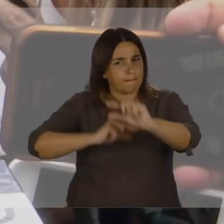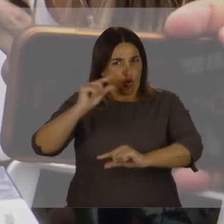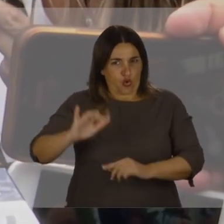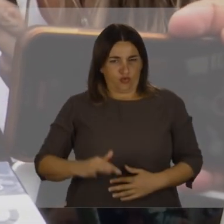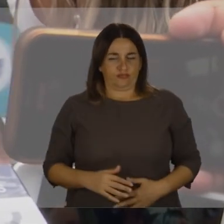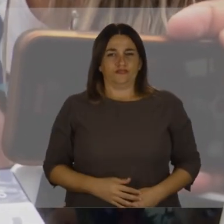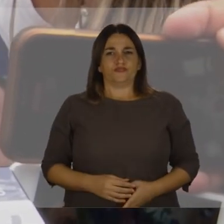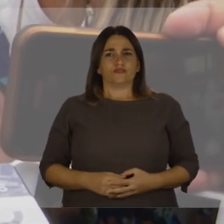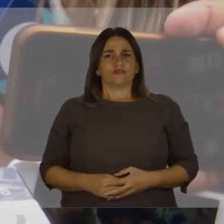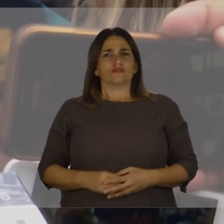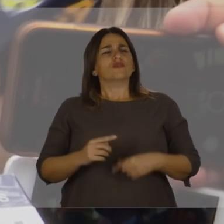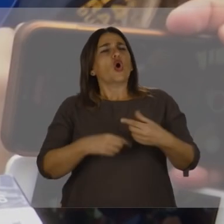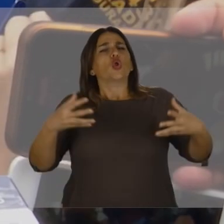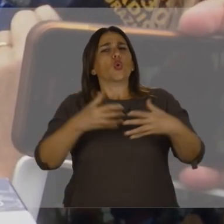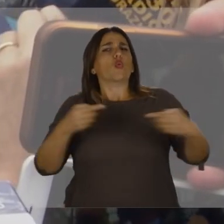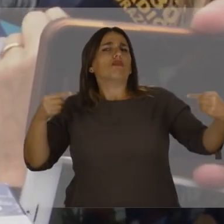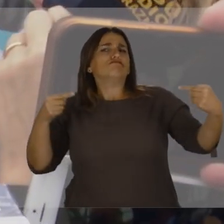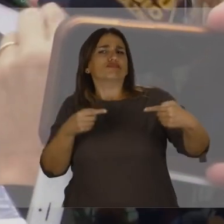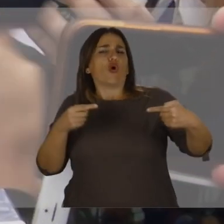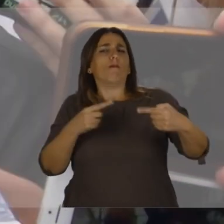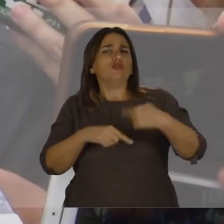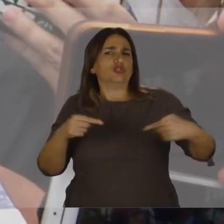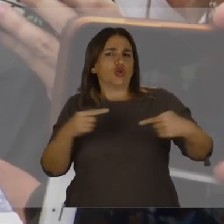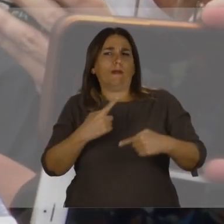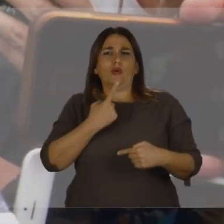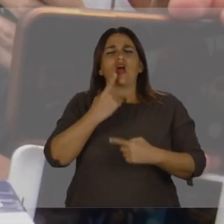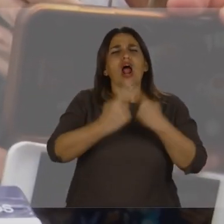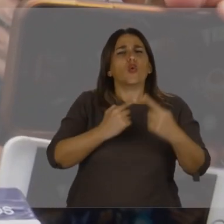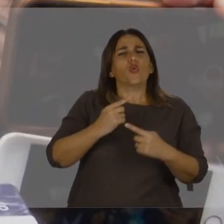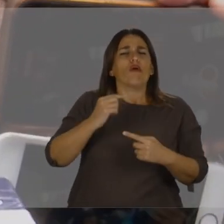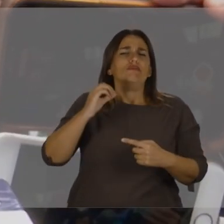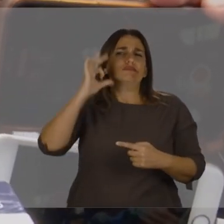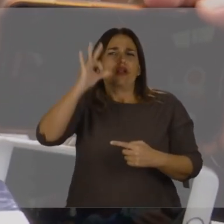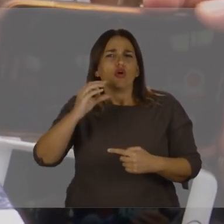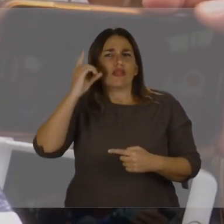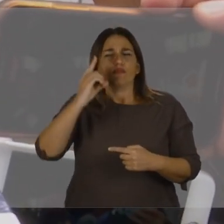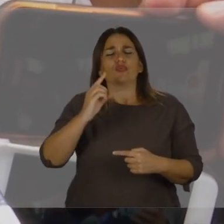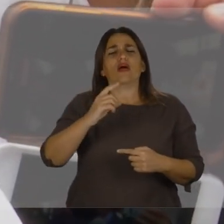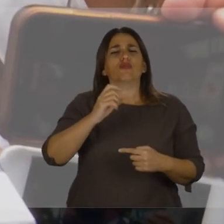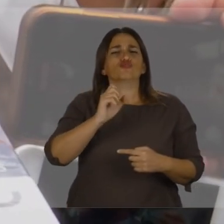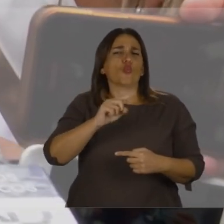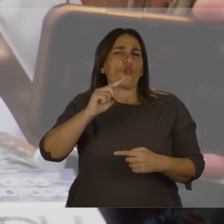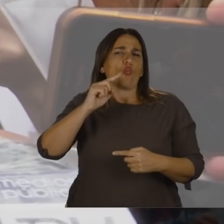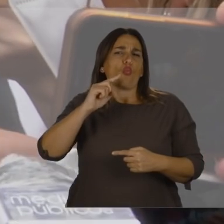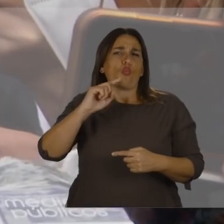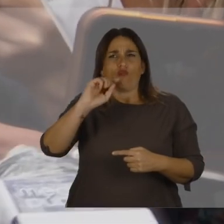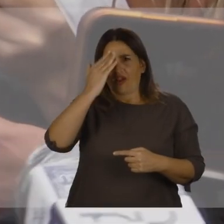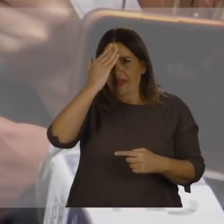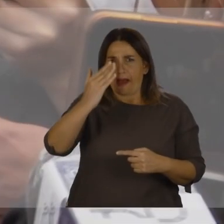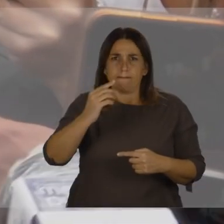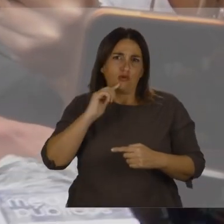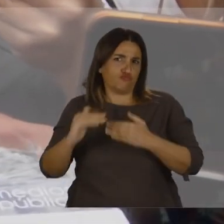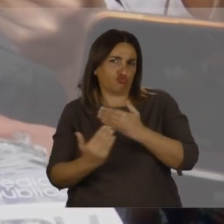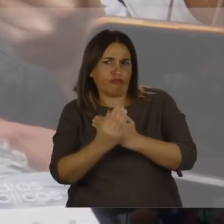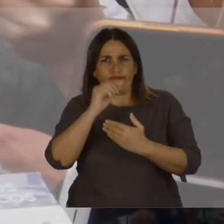hay que ir despacito. Desde la oposición se esperaban más medidas, ¿no? De la oposición, algunos legisladores del Frente Amplio se pronunciaron en redes sociales. Dos